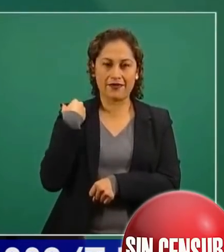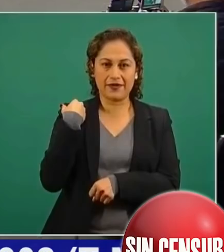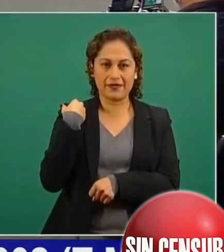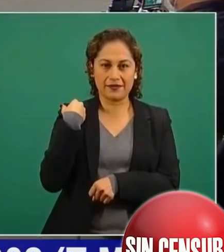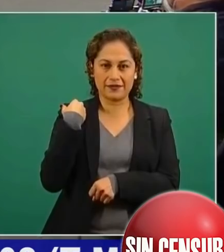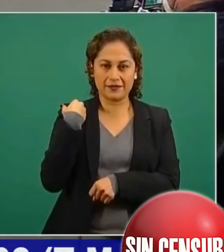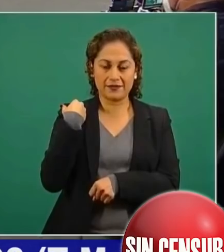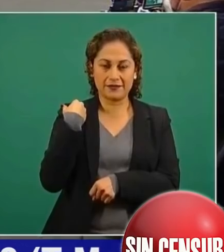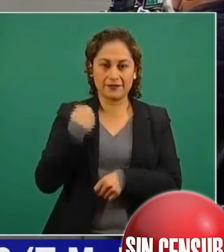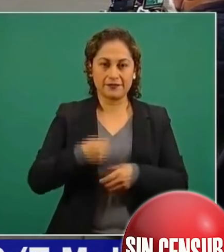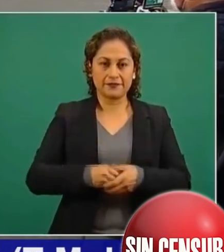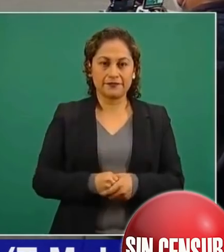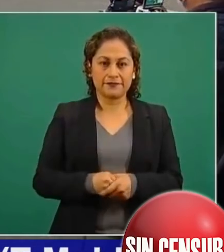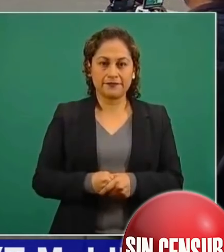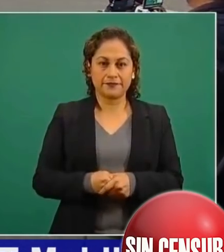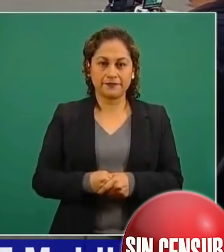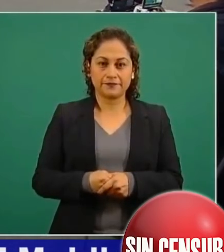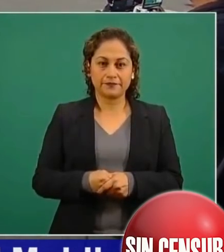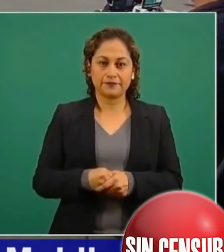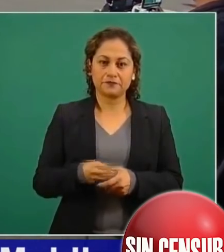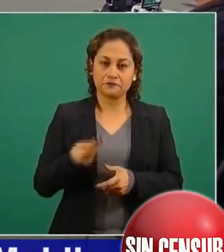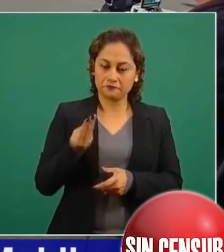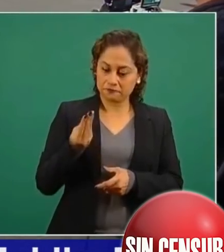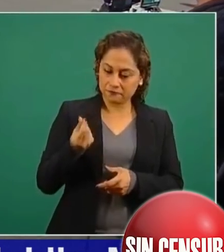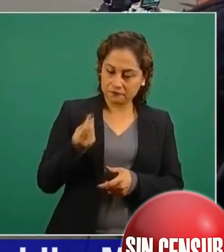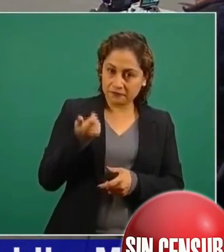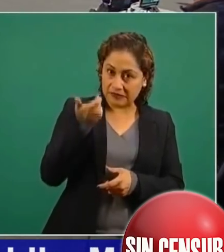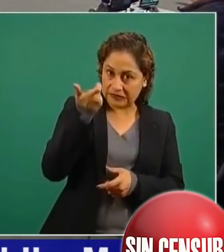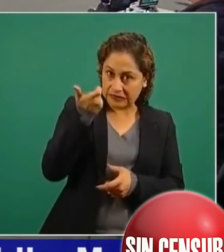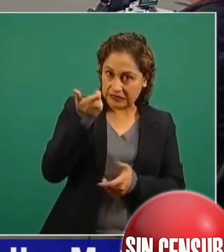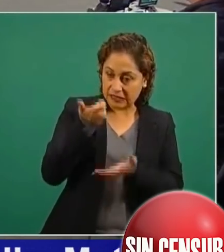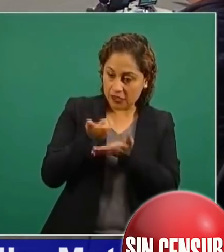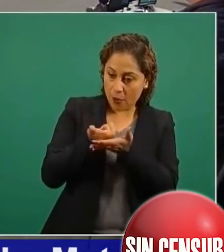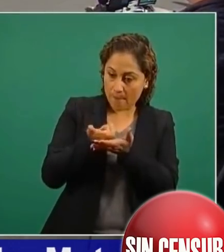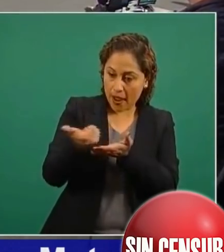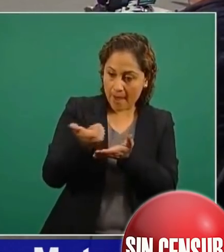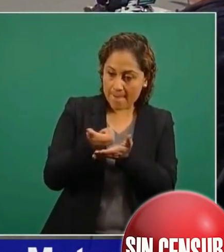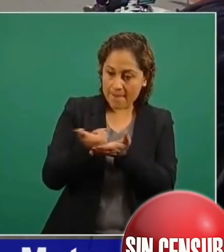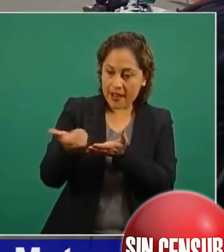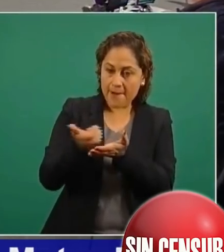en efectivo a los medios,